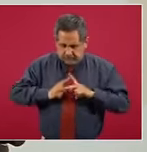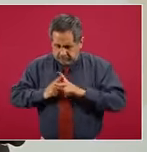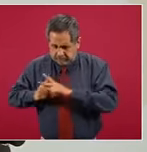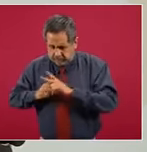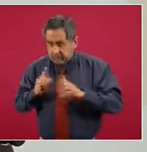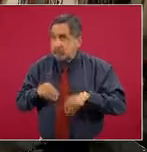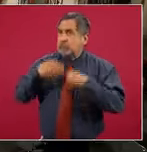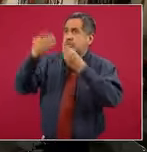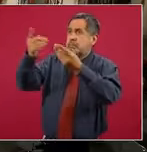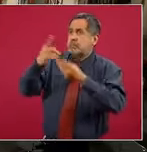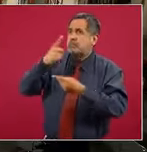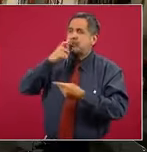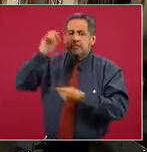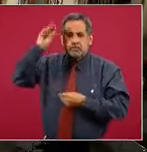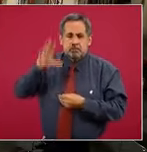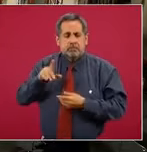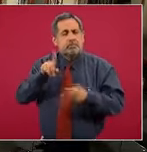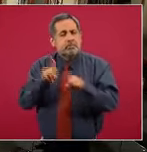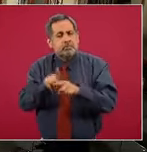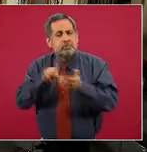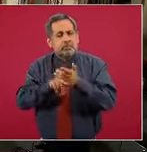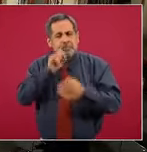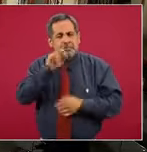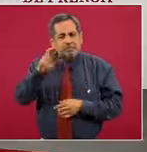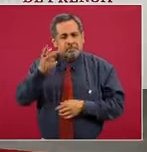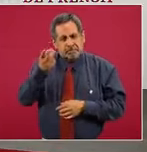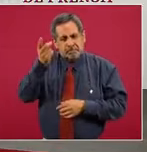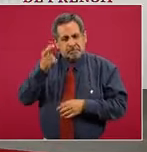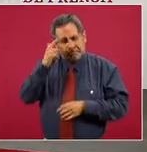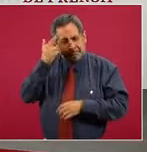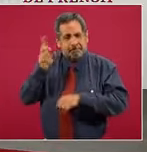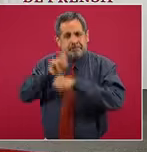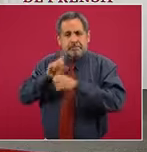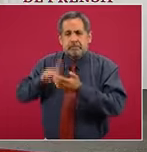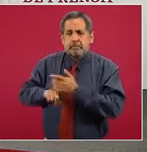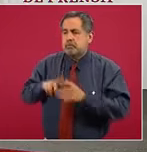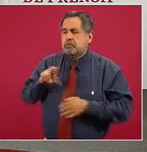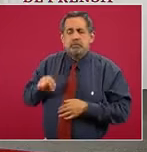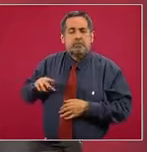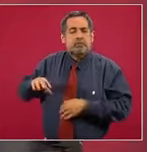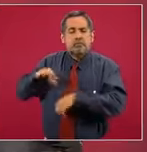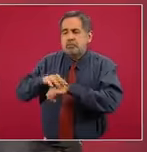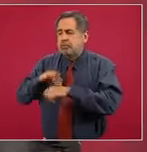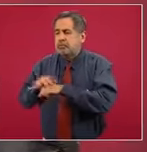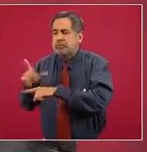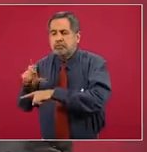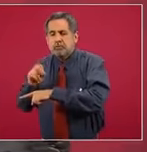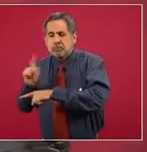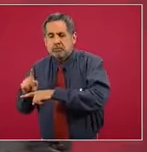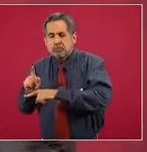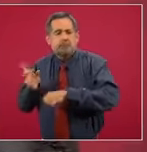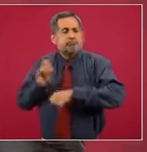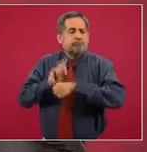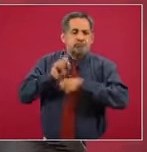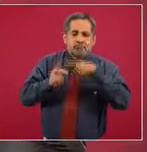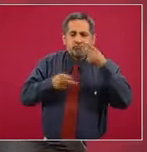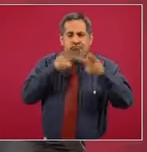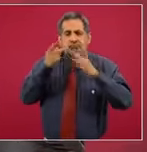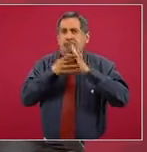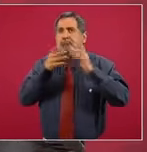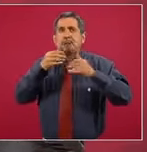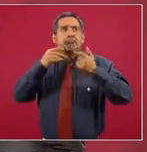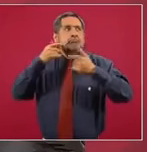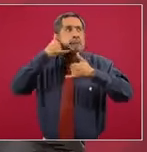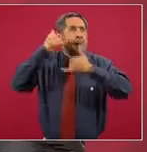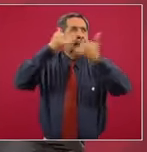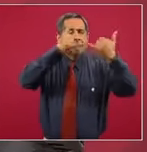que recordar lo mismo que dije el día que presenté el semáforo. No es el doctor Ruy López Ridaura el que habla todos los días a